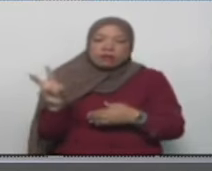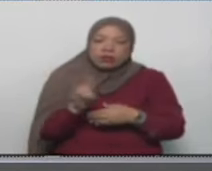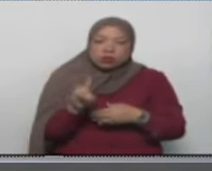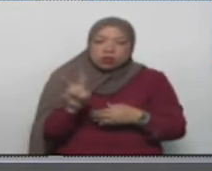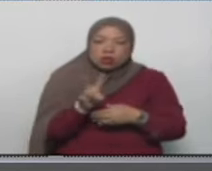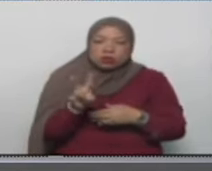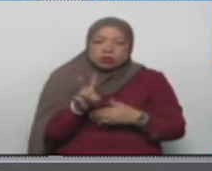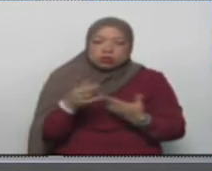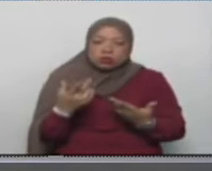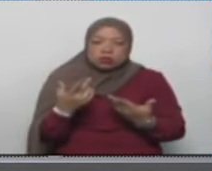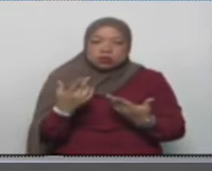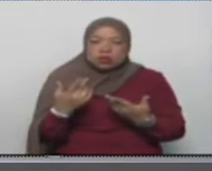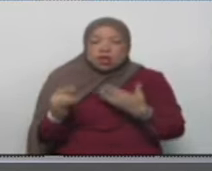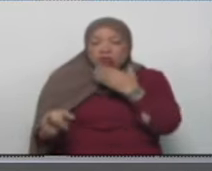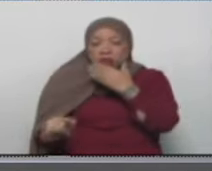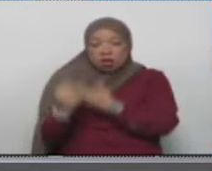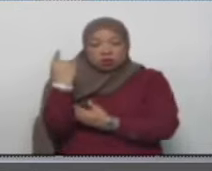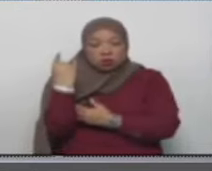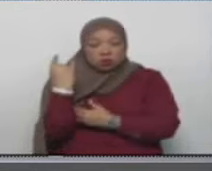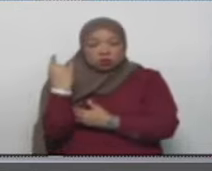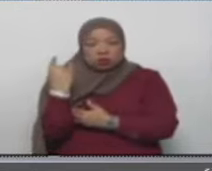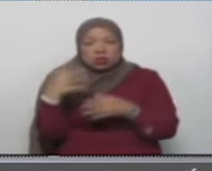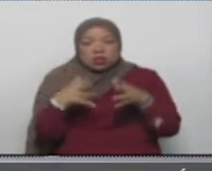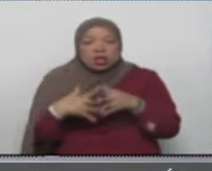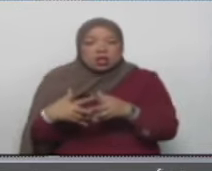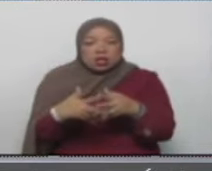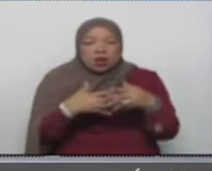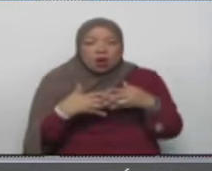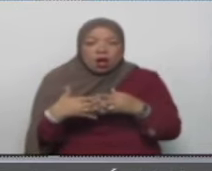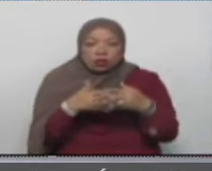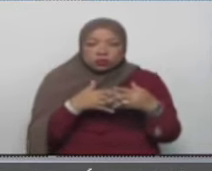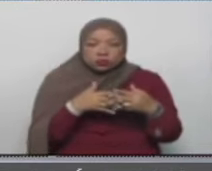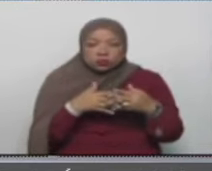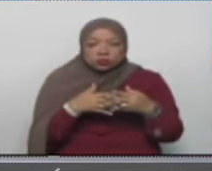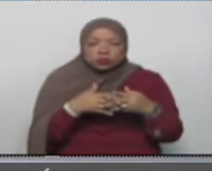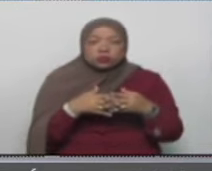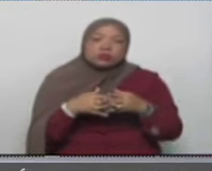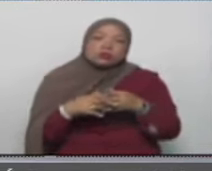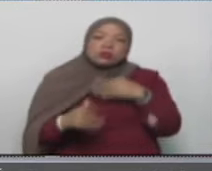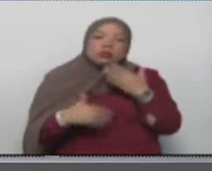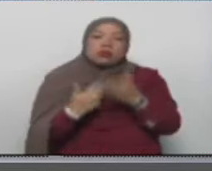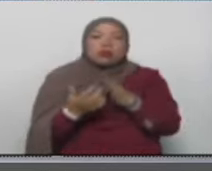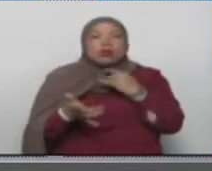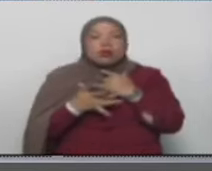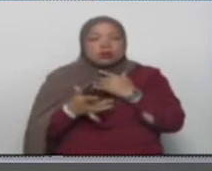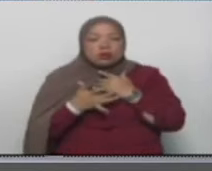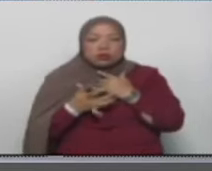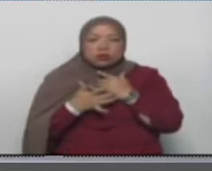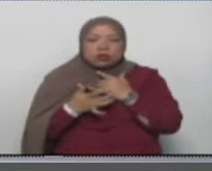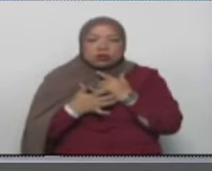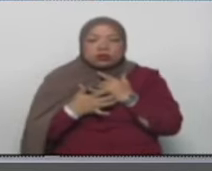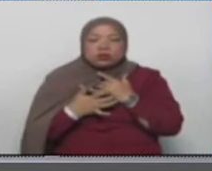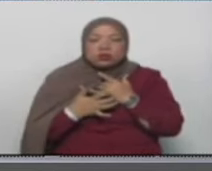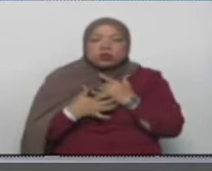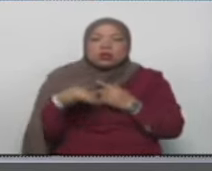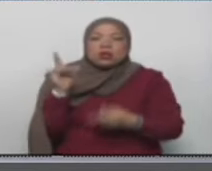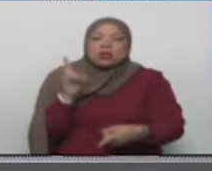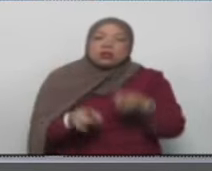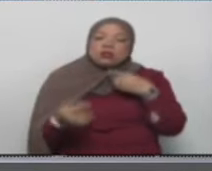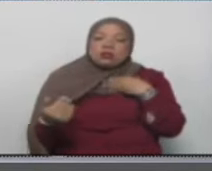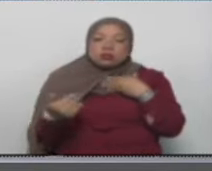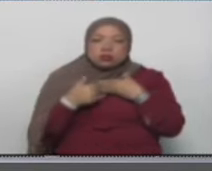No estará en manos de traidores, ni del imperio norteamericano. Es el imperio tecnológico, Miguel Ángel. ¿Te gusta ese